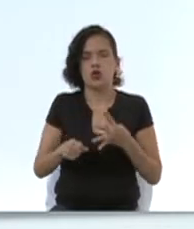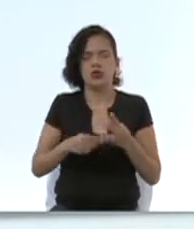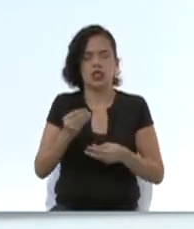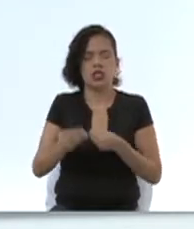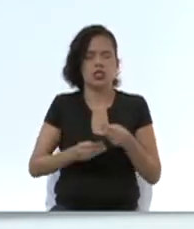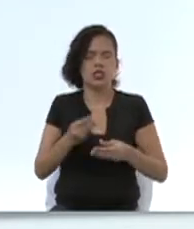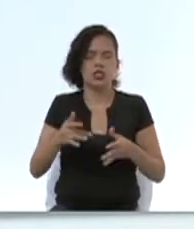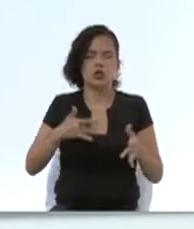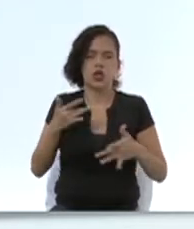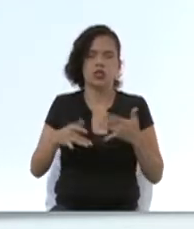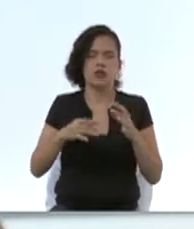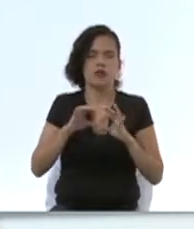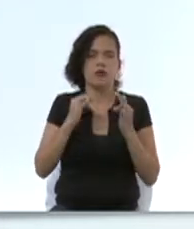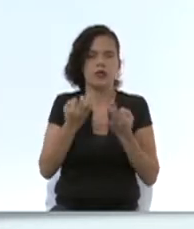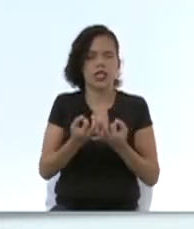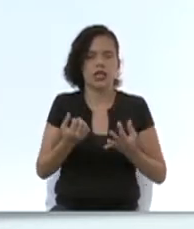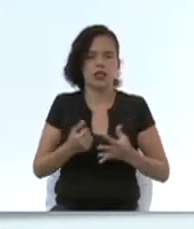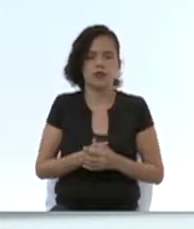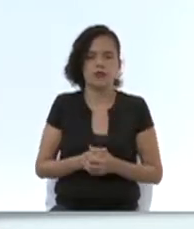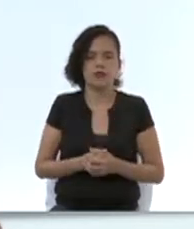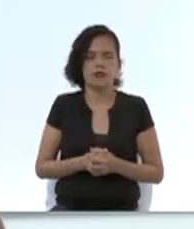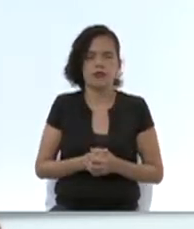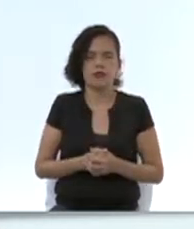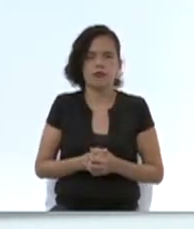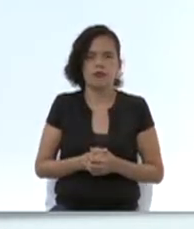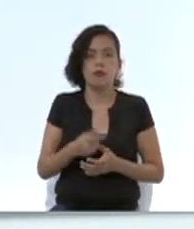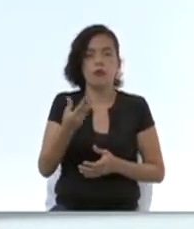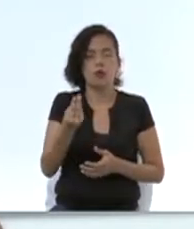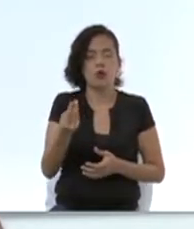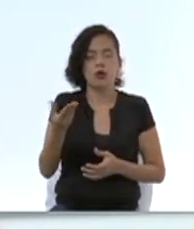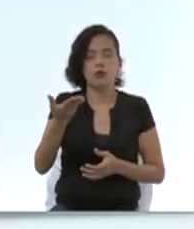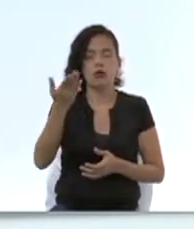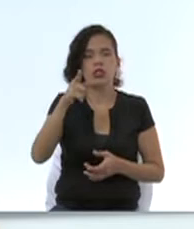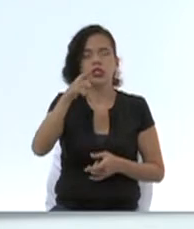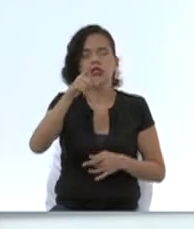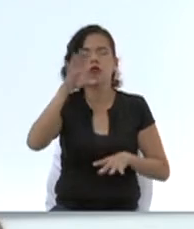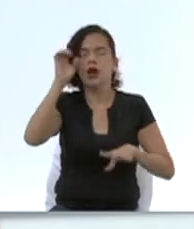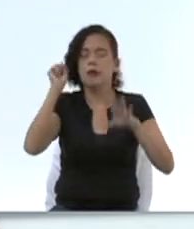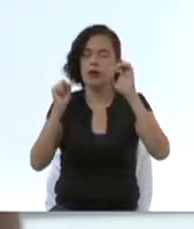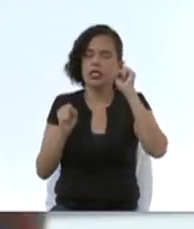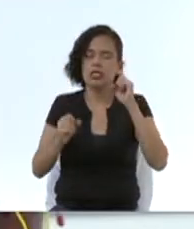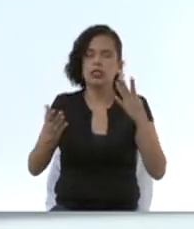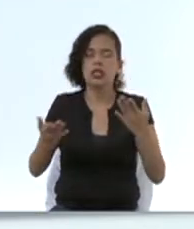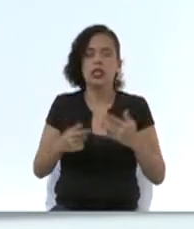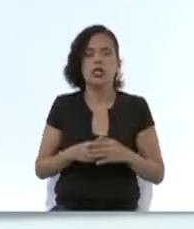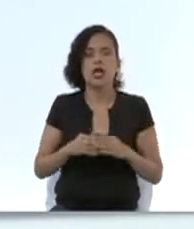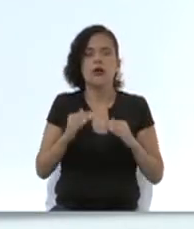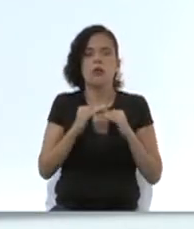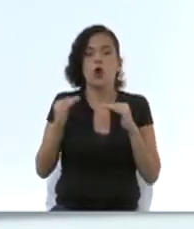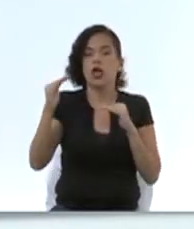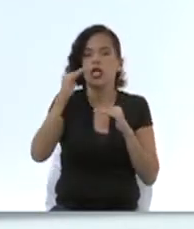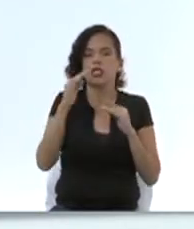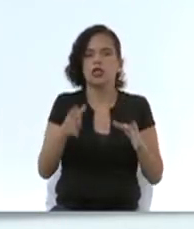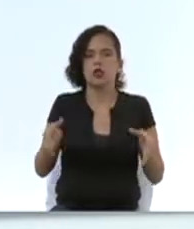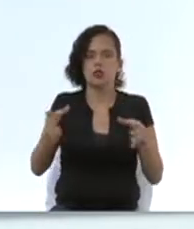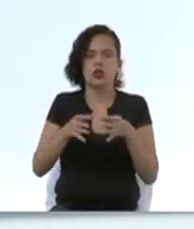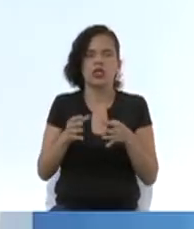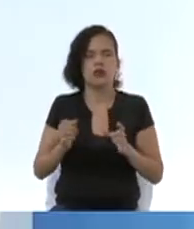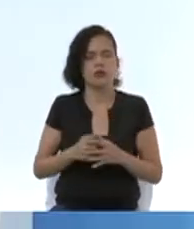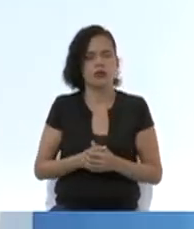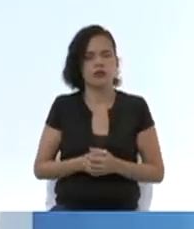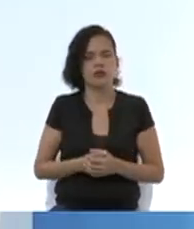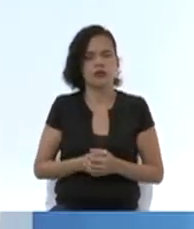pero de verdad que ha sido muy, pero muy, muy, muy importante esos aprendizajes que ya hemos crecido como grupo, como equipo. Y